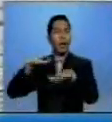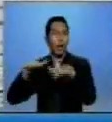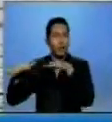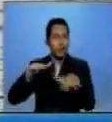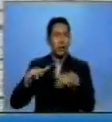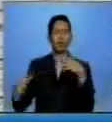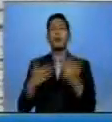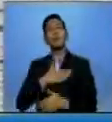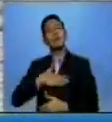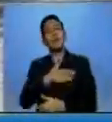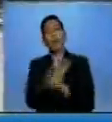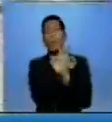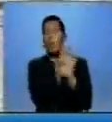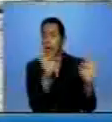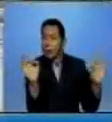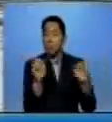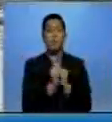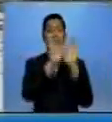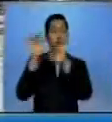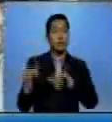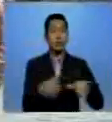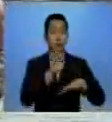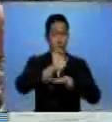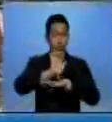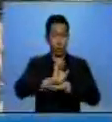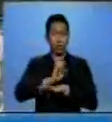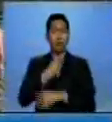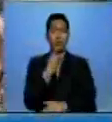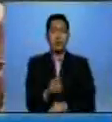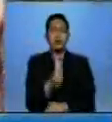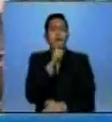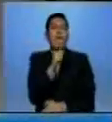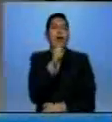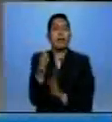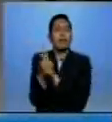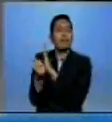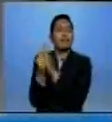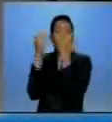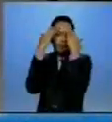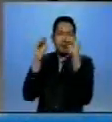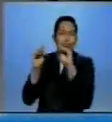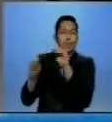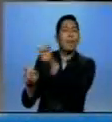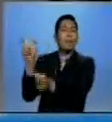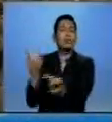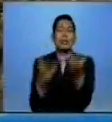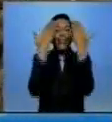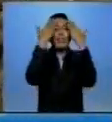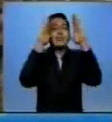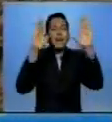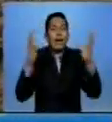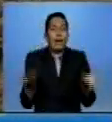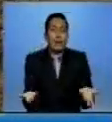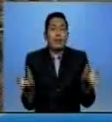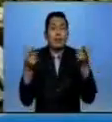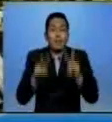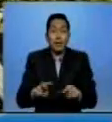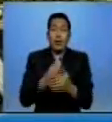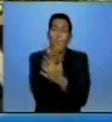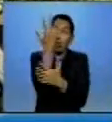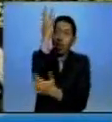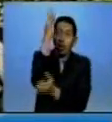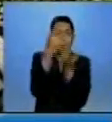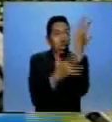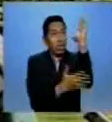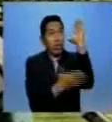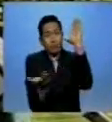decir del secretario de Estado fue lo que faltó en la polémica decisión de la Municipalidad de Guayaquil de talar árboles en varios sectores. Estamos trabajando